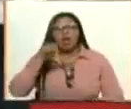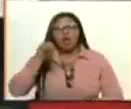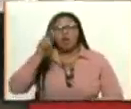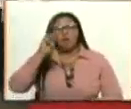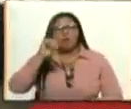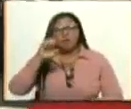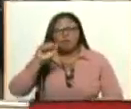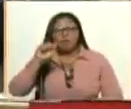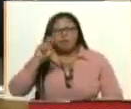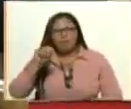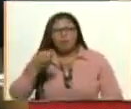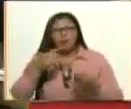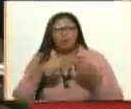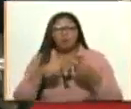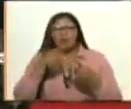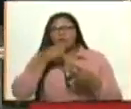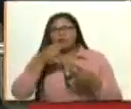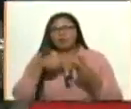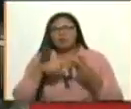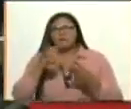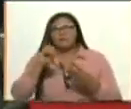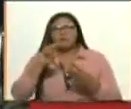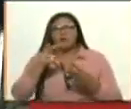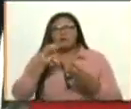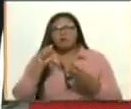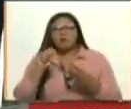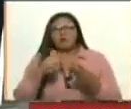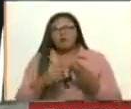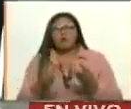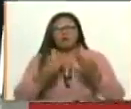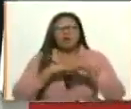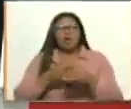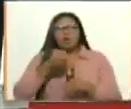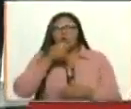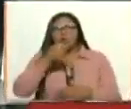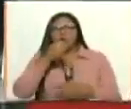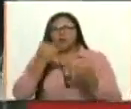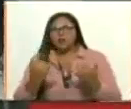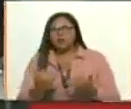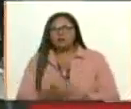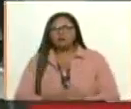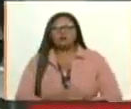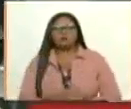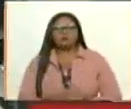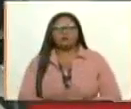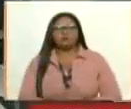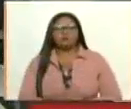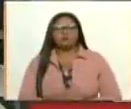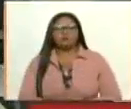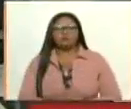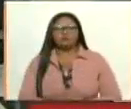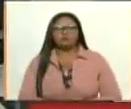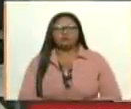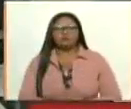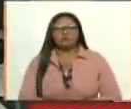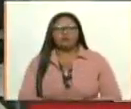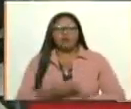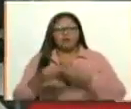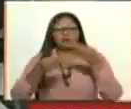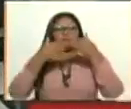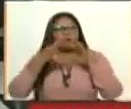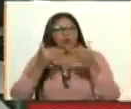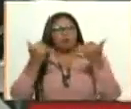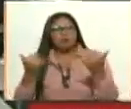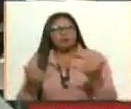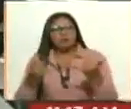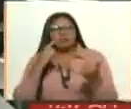con Aracelis García y la periodista María Antonieta Peña conformaron el jurado que va a hacer público en este instante